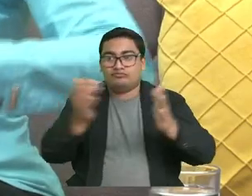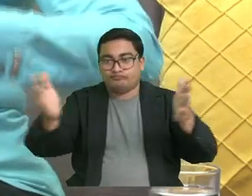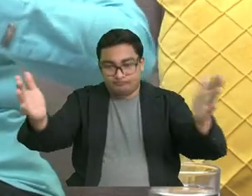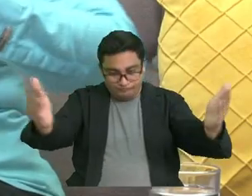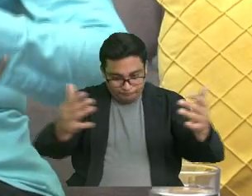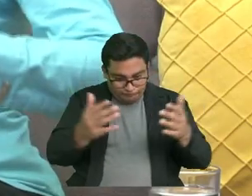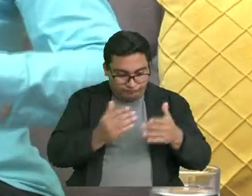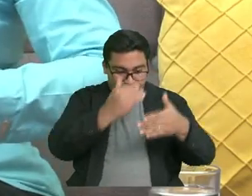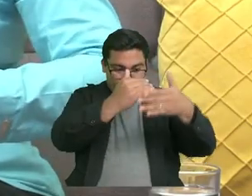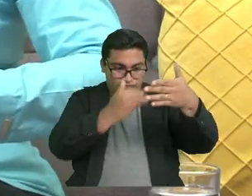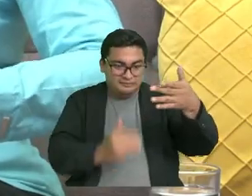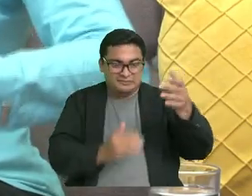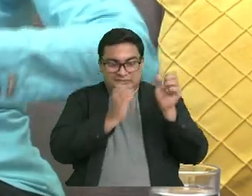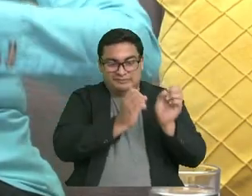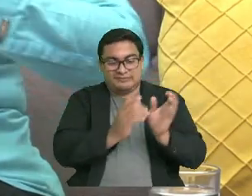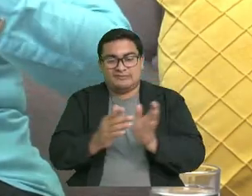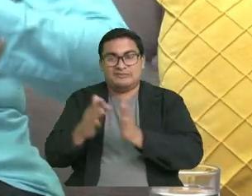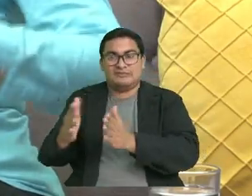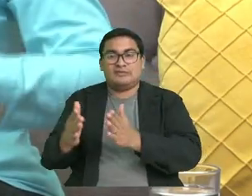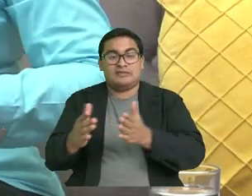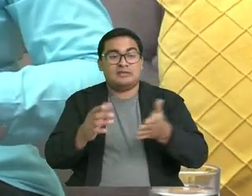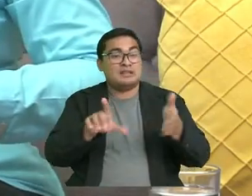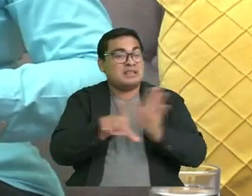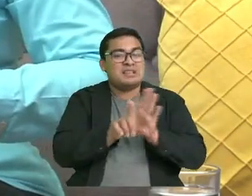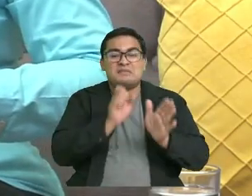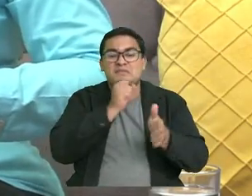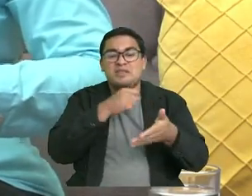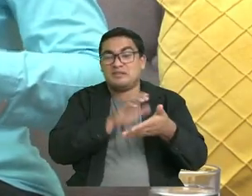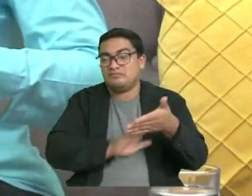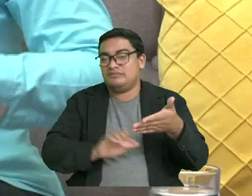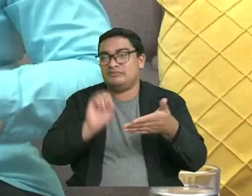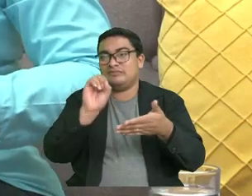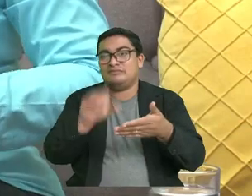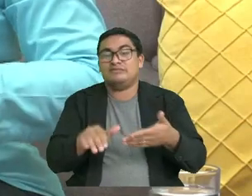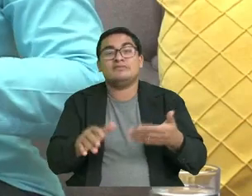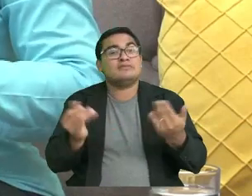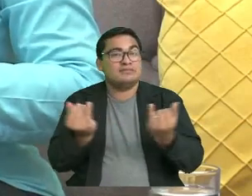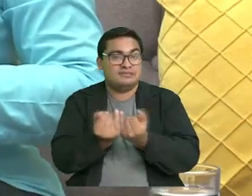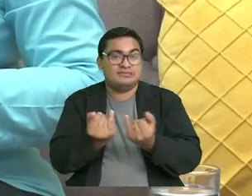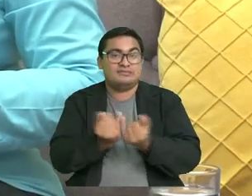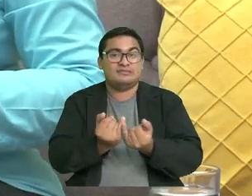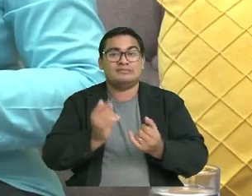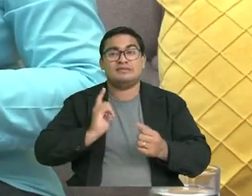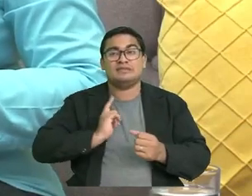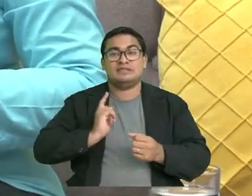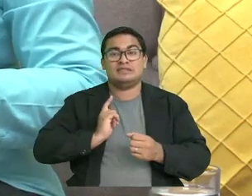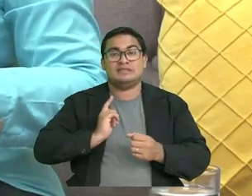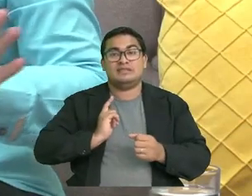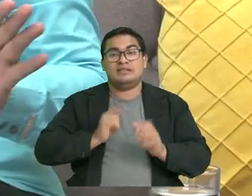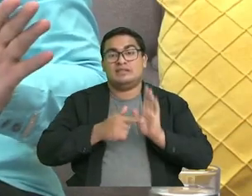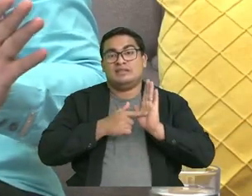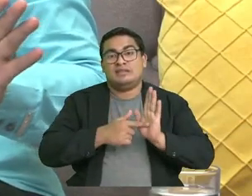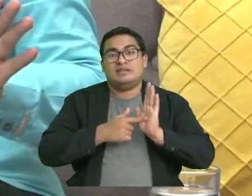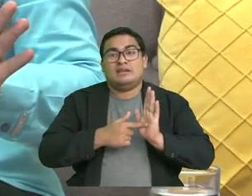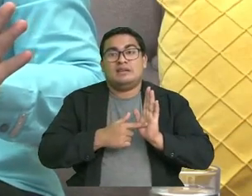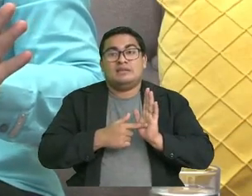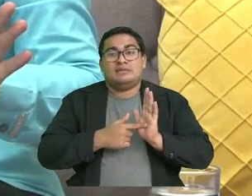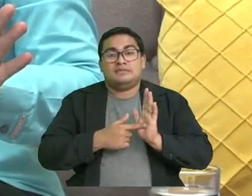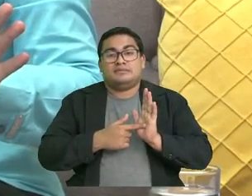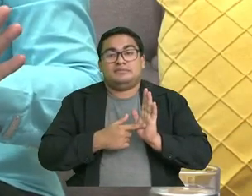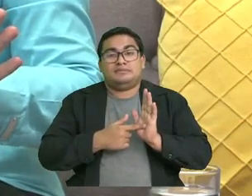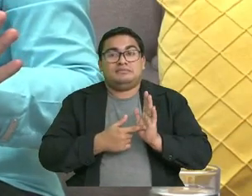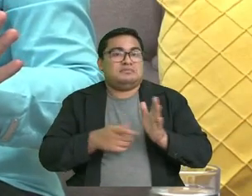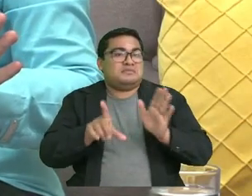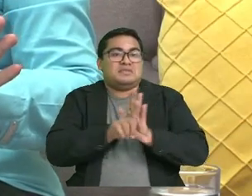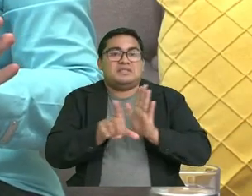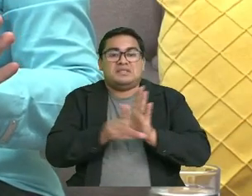compilación, ordenamiento, depuración, porque también aquí tenés que depurar lo que